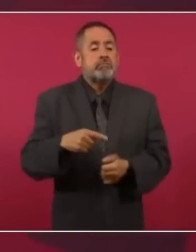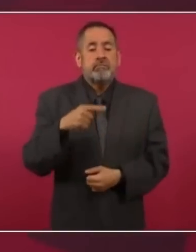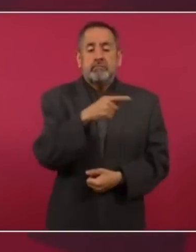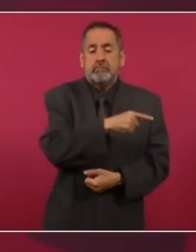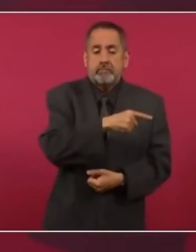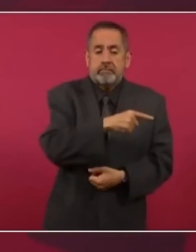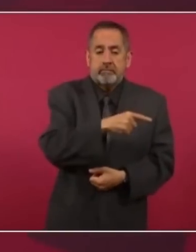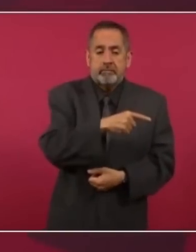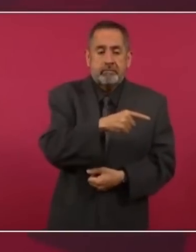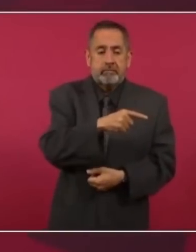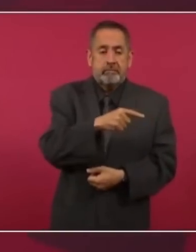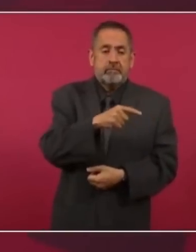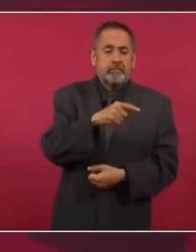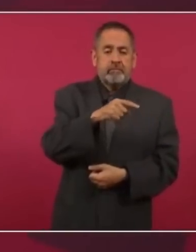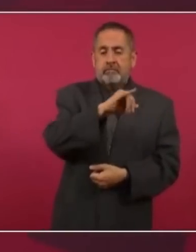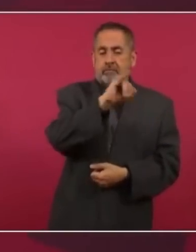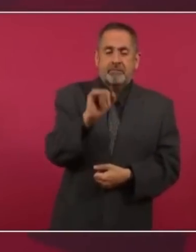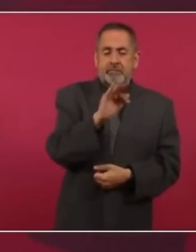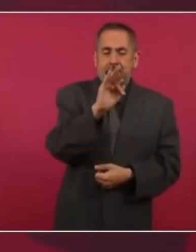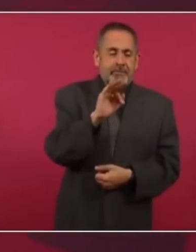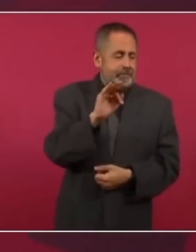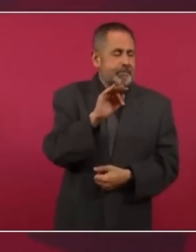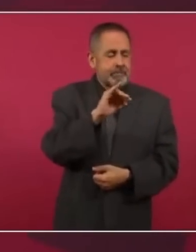de un poder faccioso